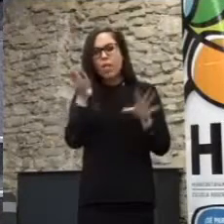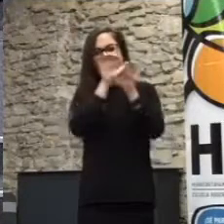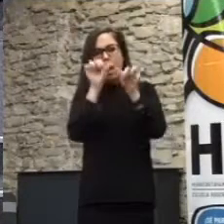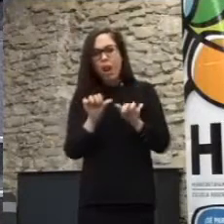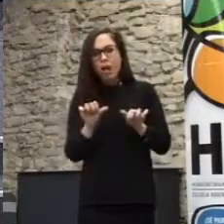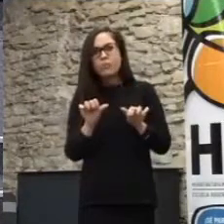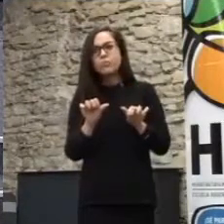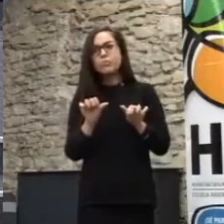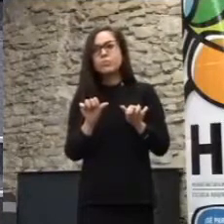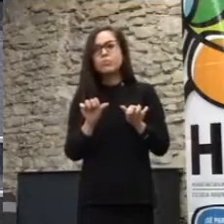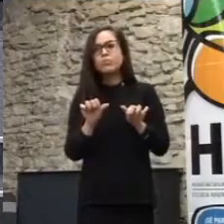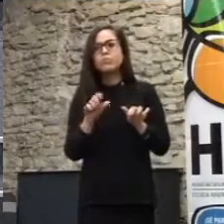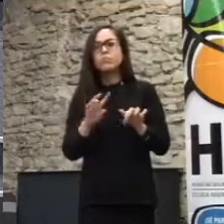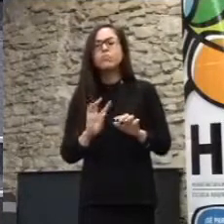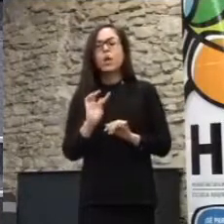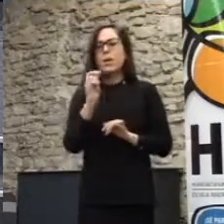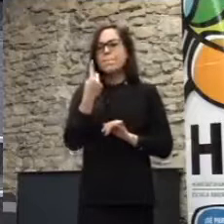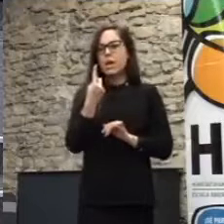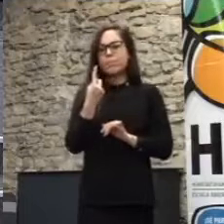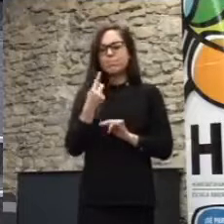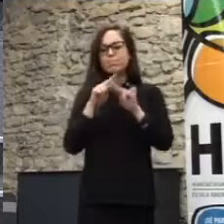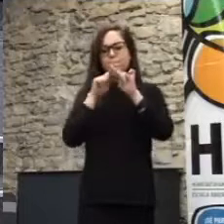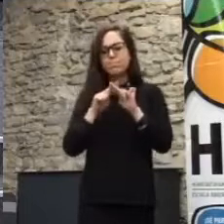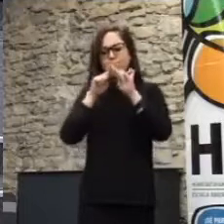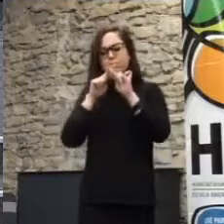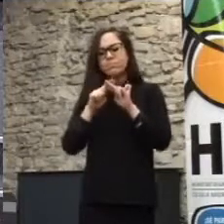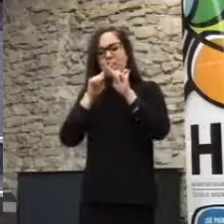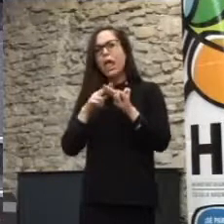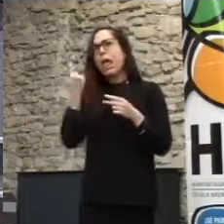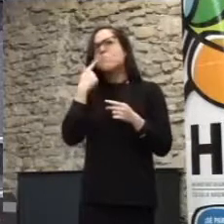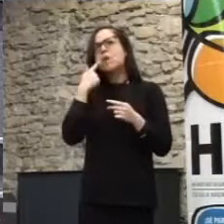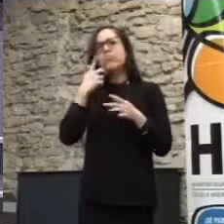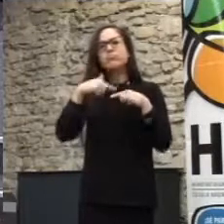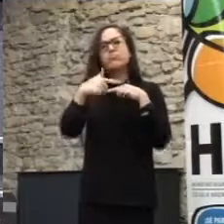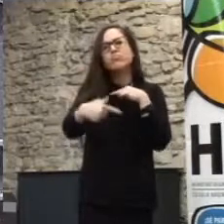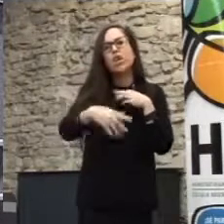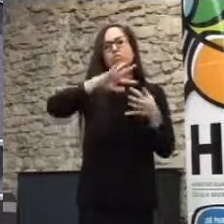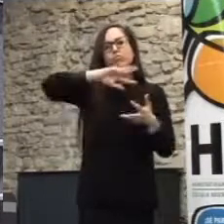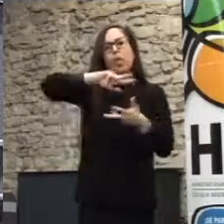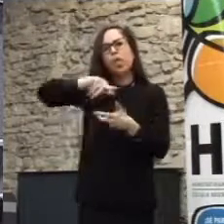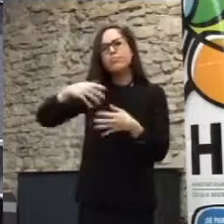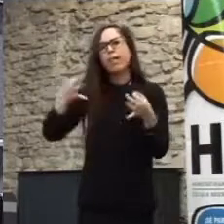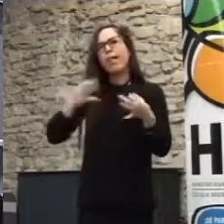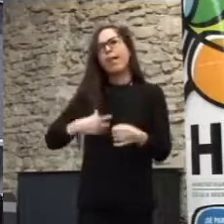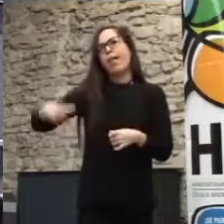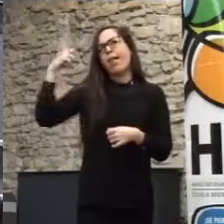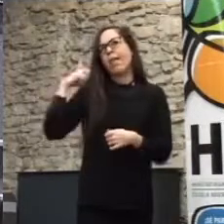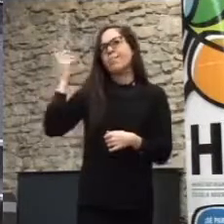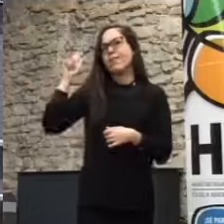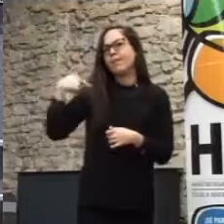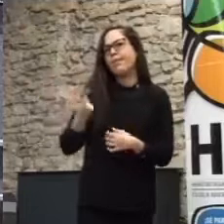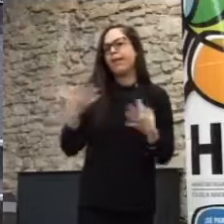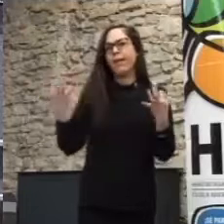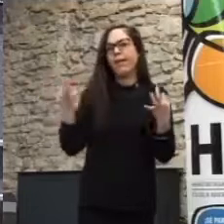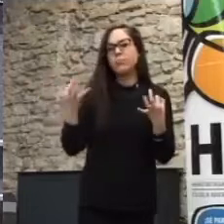es el momento de revisar lo que da de sí el día, de las previsiones que pudiste hacer el día anterior. Sobre eso arrancas